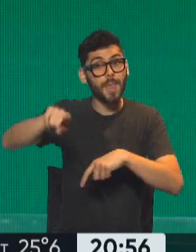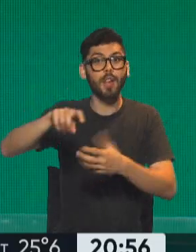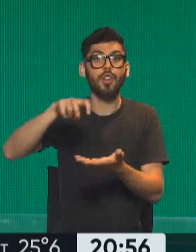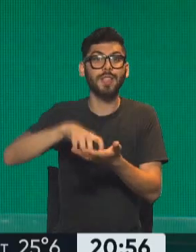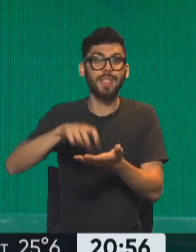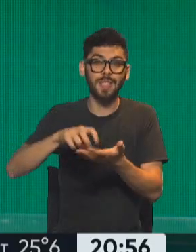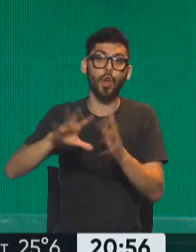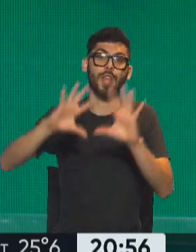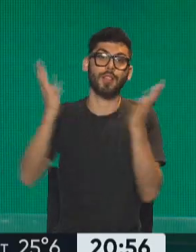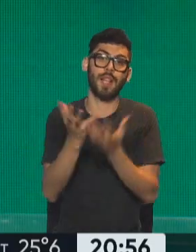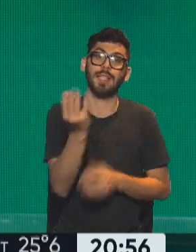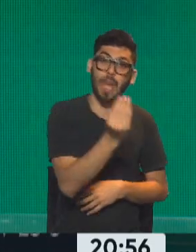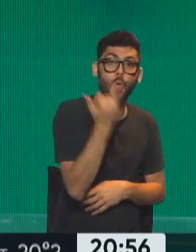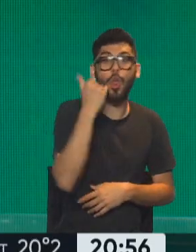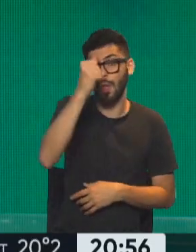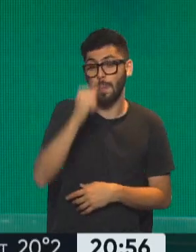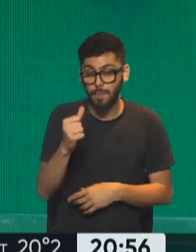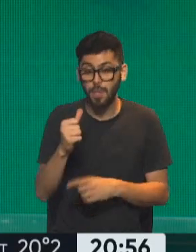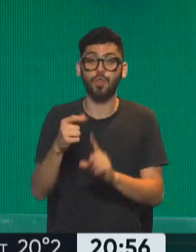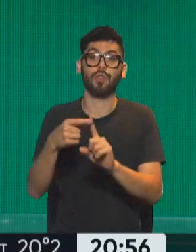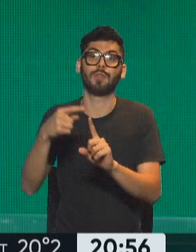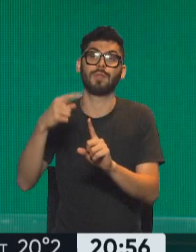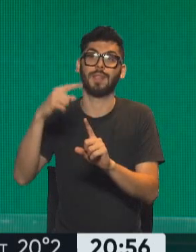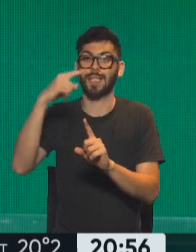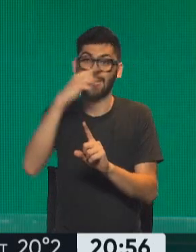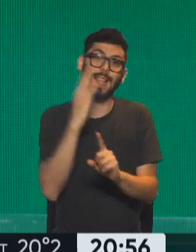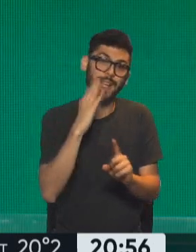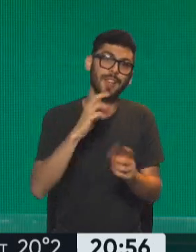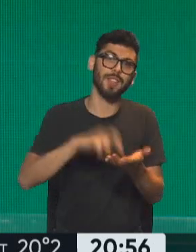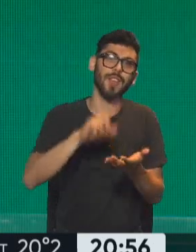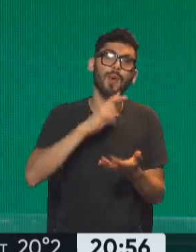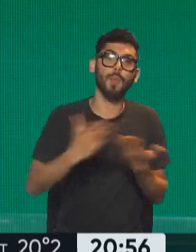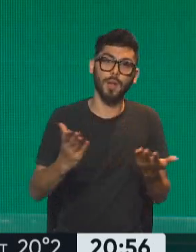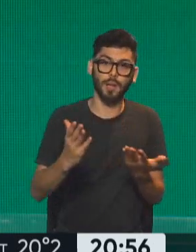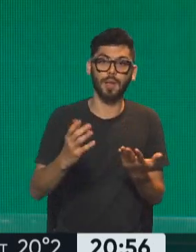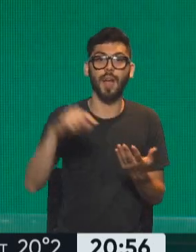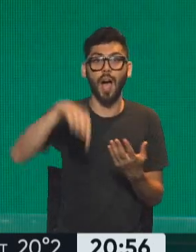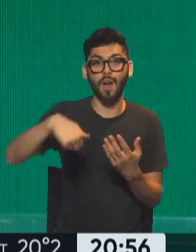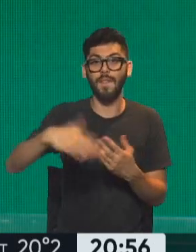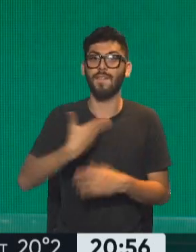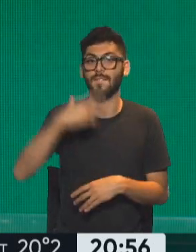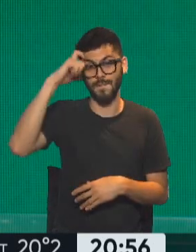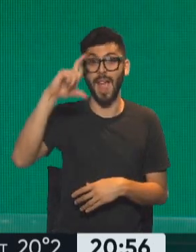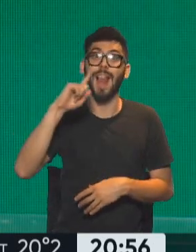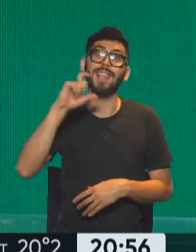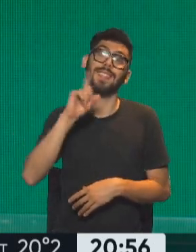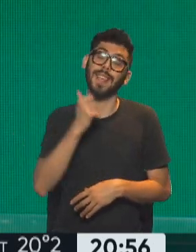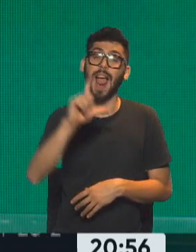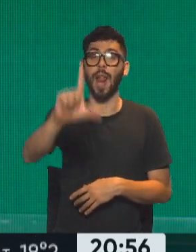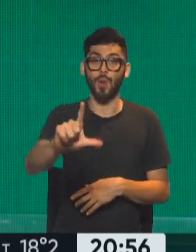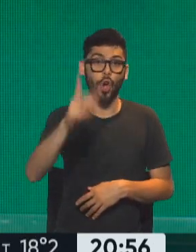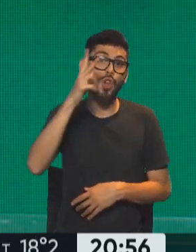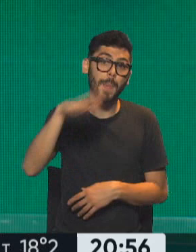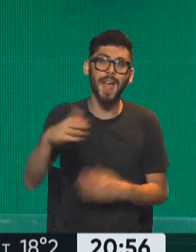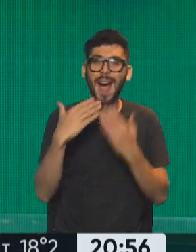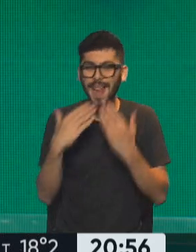sábados y domingo a las 19 horas en noticias de televisión pública y ustedes se van a encontrar con felicitas el lunes a las 20 y 30